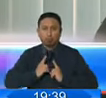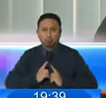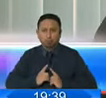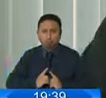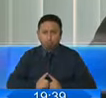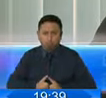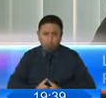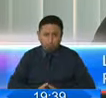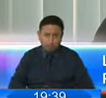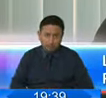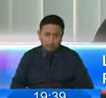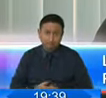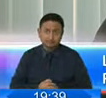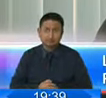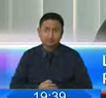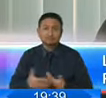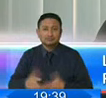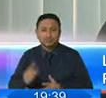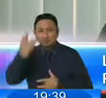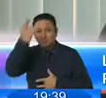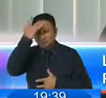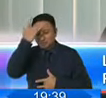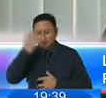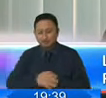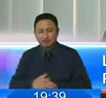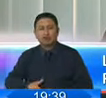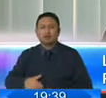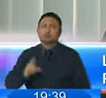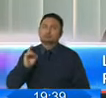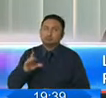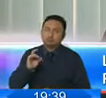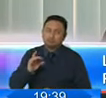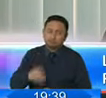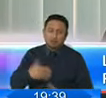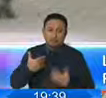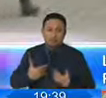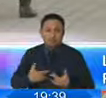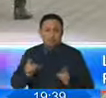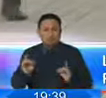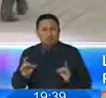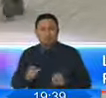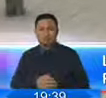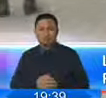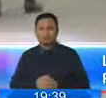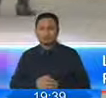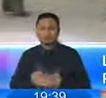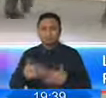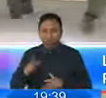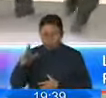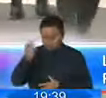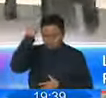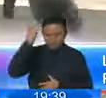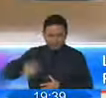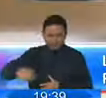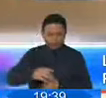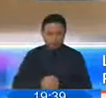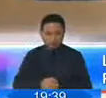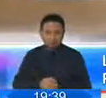niños, ¿sí? Enfermedades de dolor de estómago, dolor del cuerpo. Una vez identificados estos